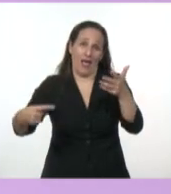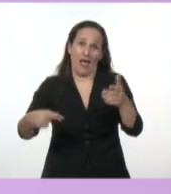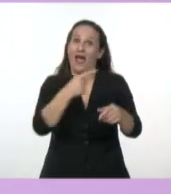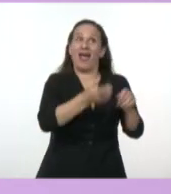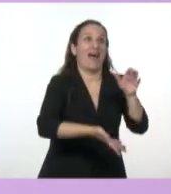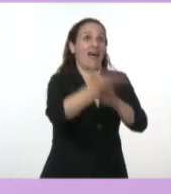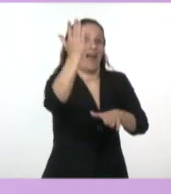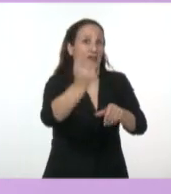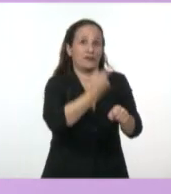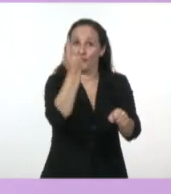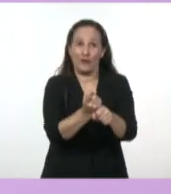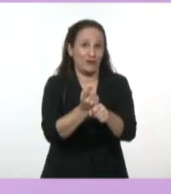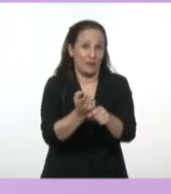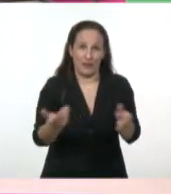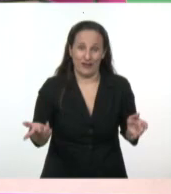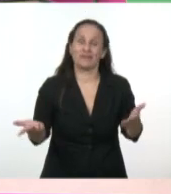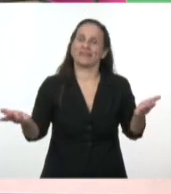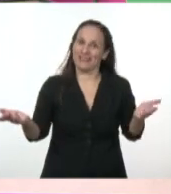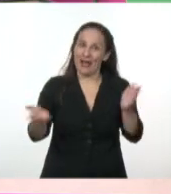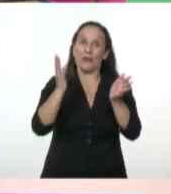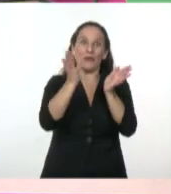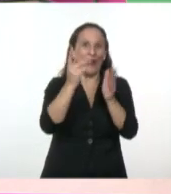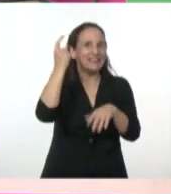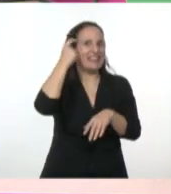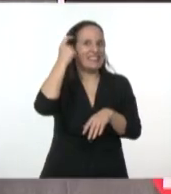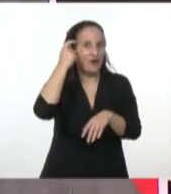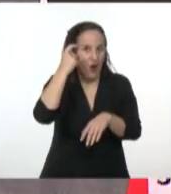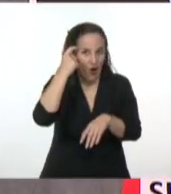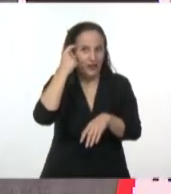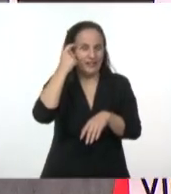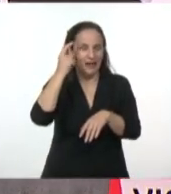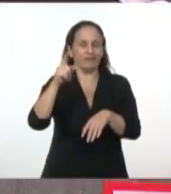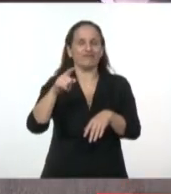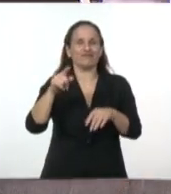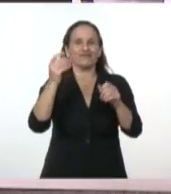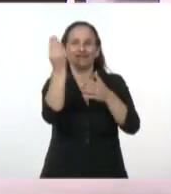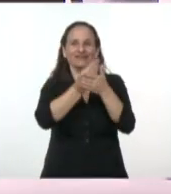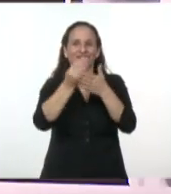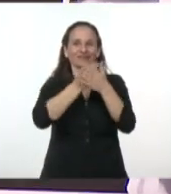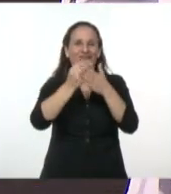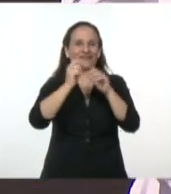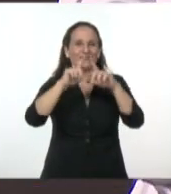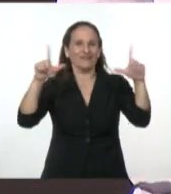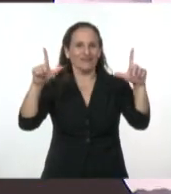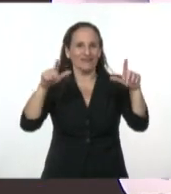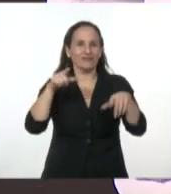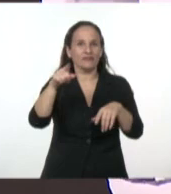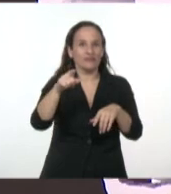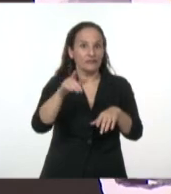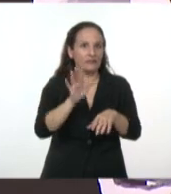ir. Bueno, una, la de ellas es la violencia psicológica y traje para esto, para ilustrar una imagen que es